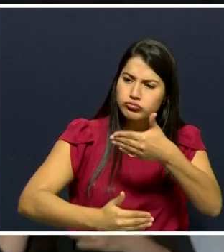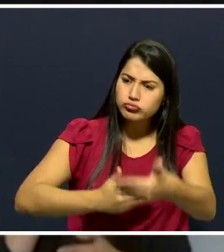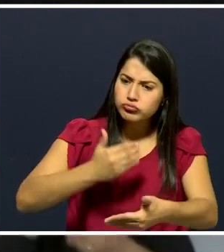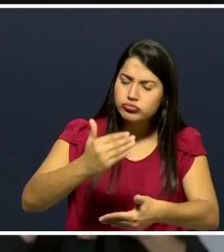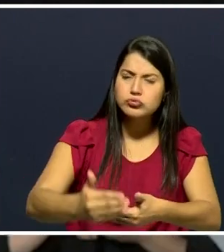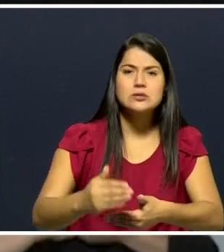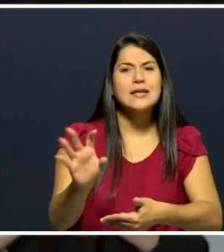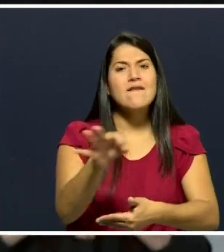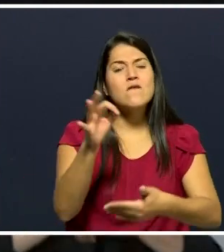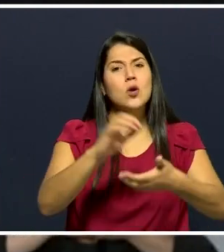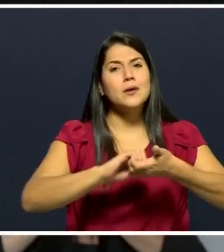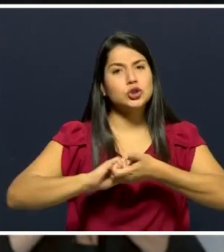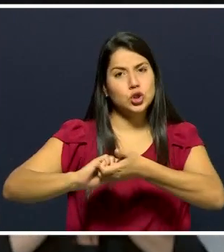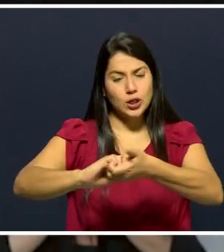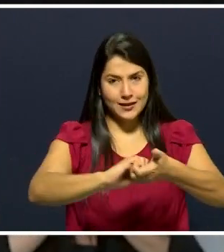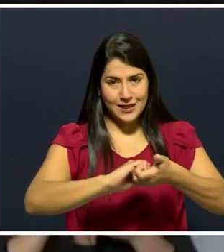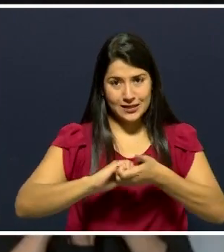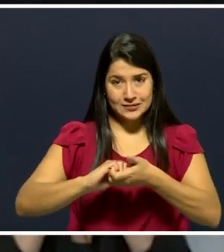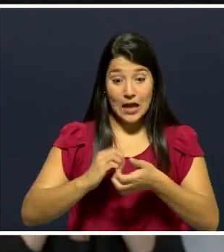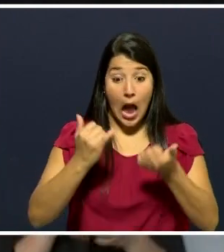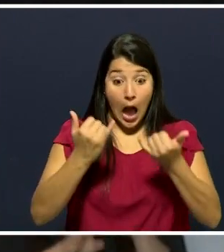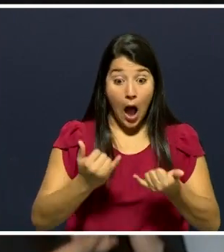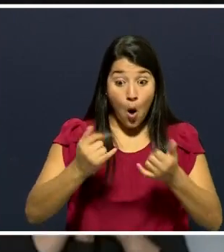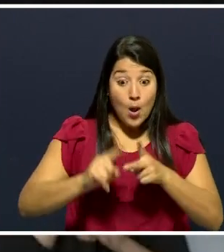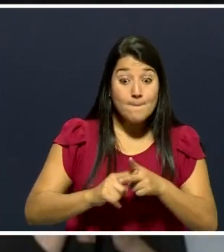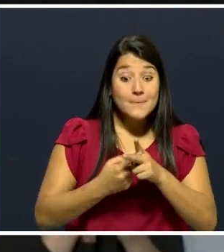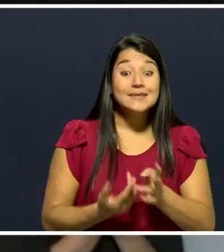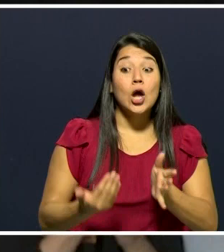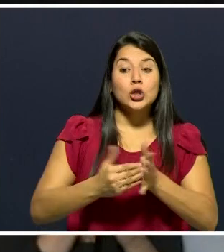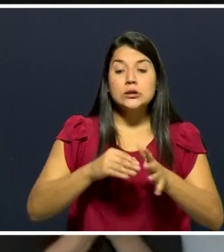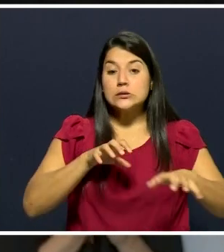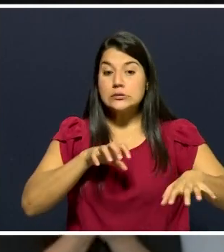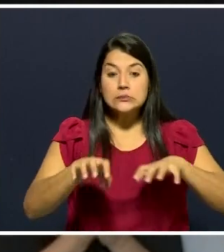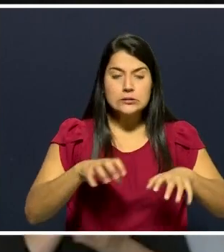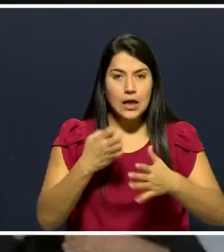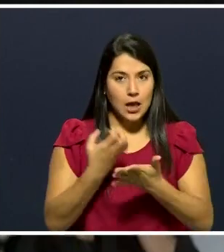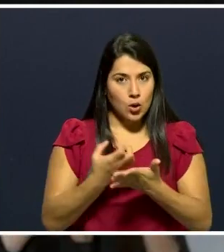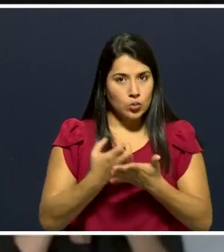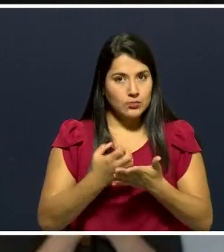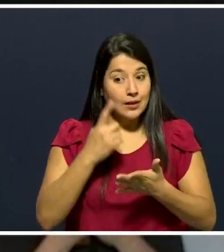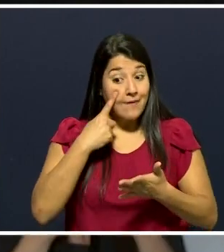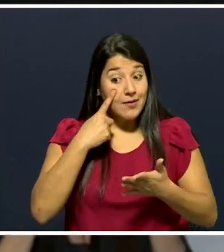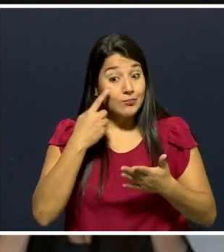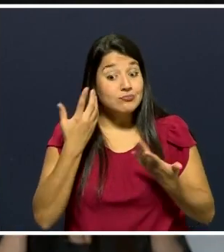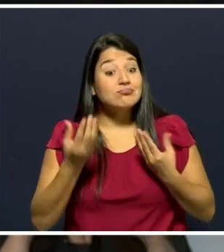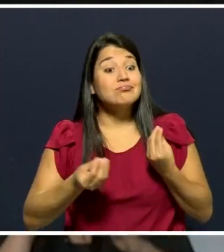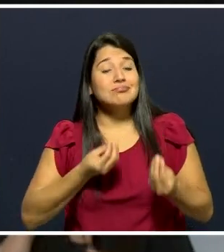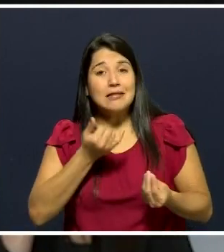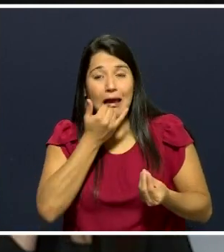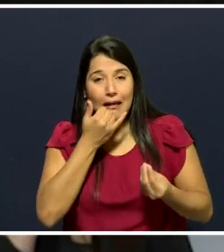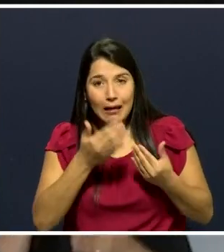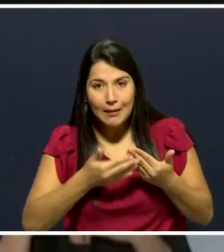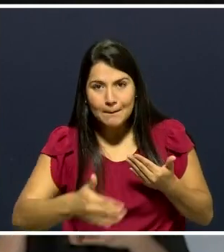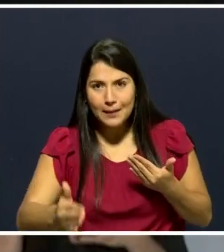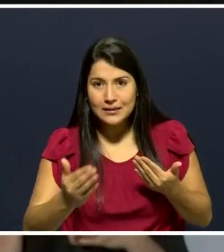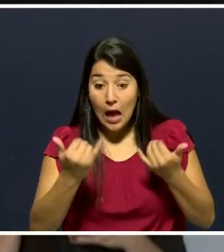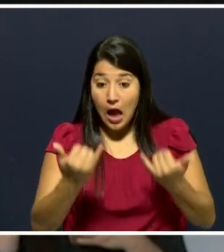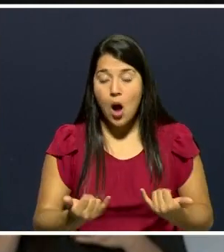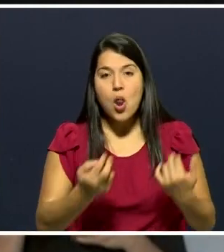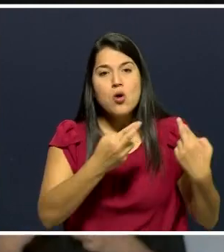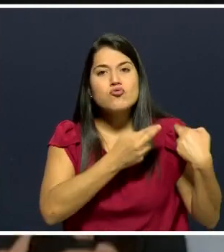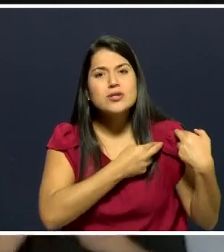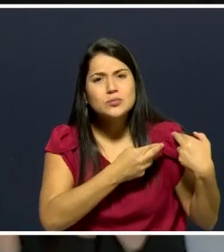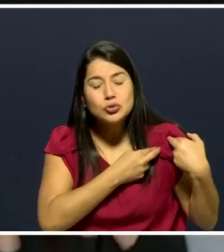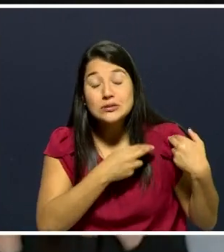solidaria. En cuanto a la reactivación económica, está todo por verse. Es una